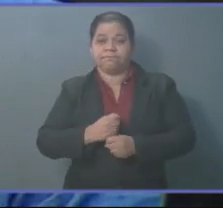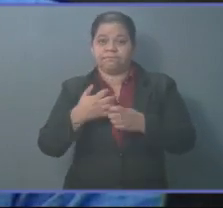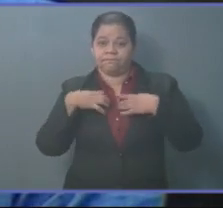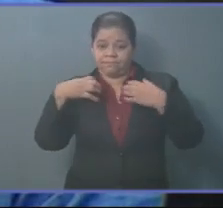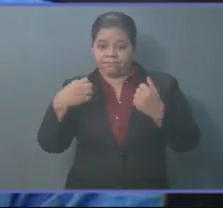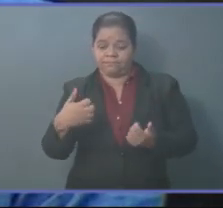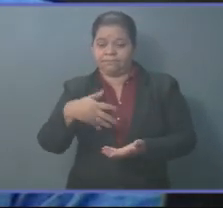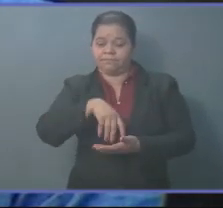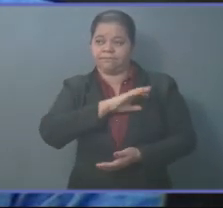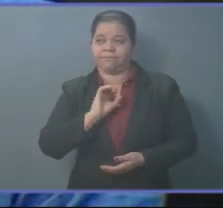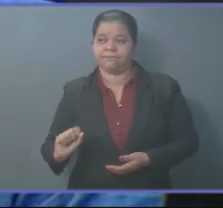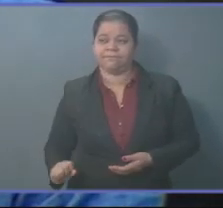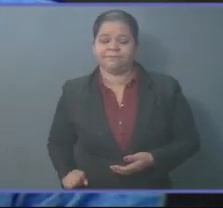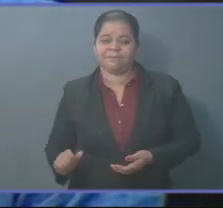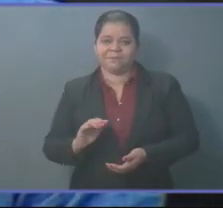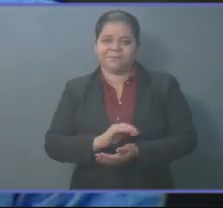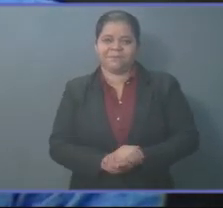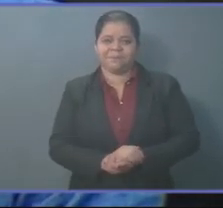salvadoreño.